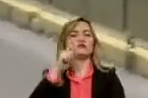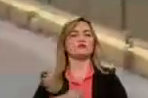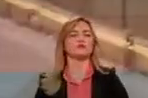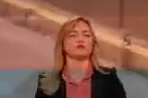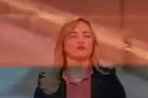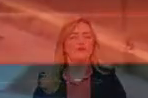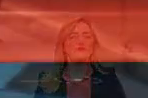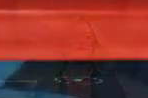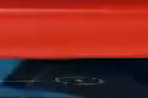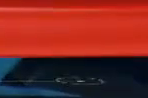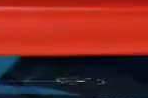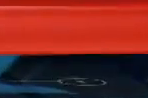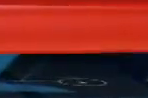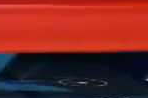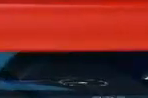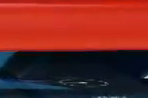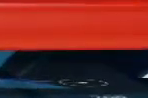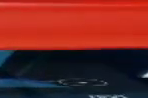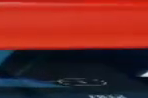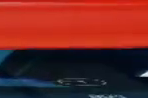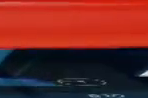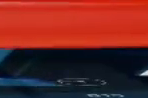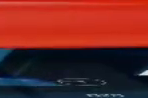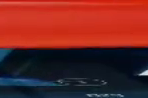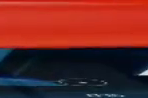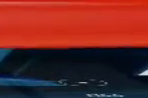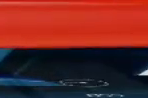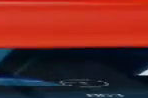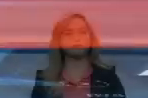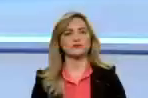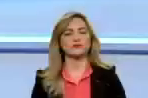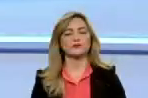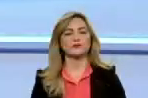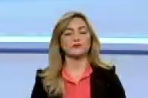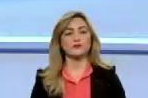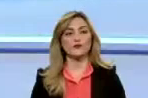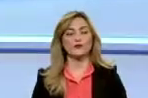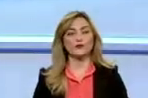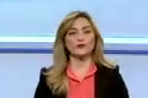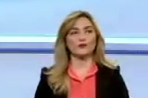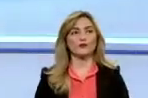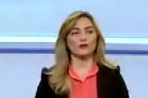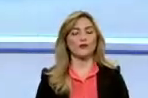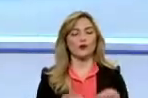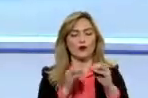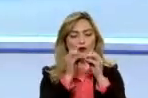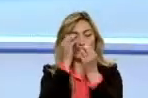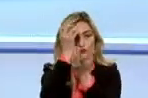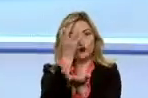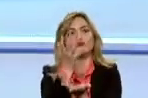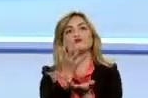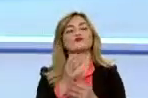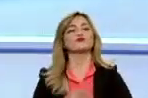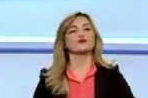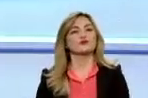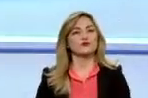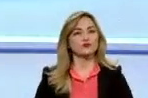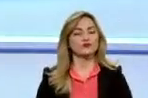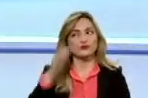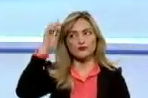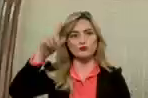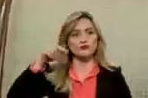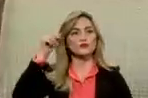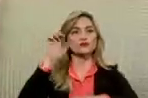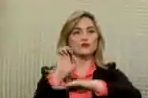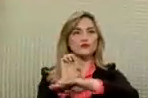24 horas. Ya estamos de regreso para contarles que el gobierno